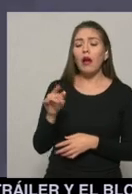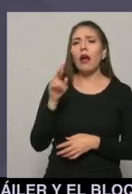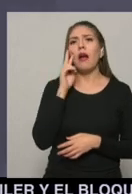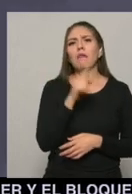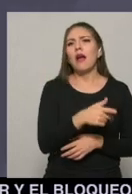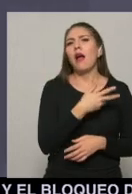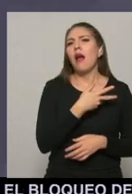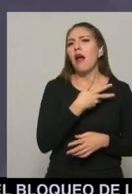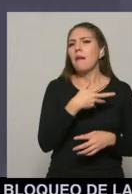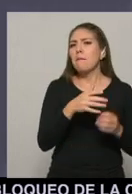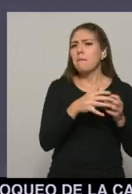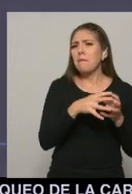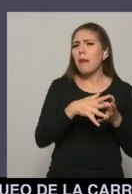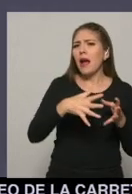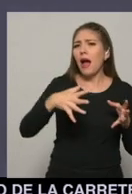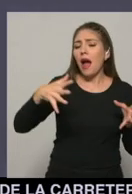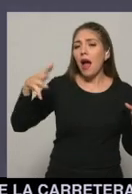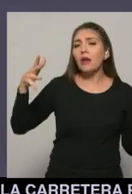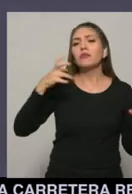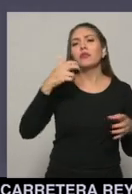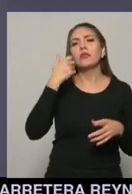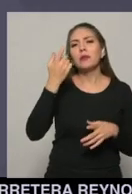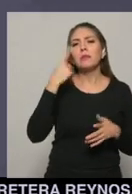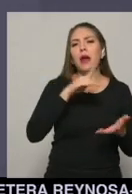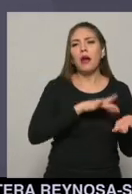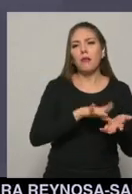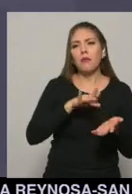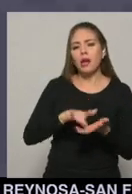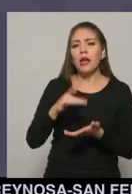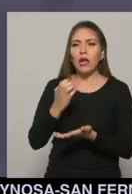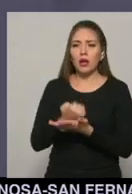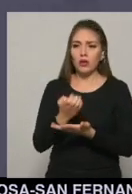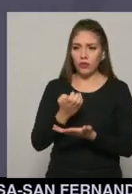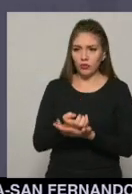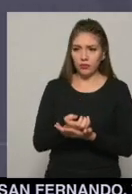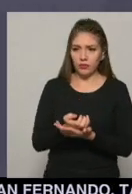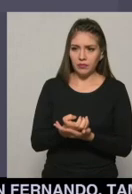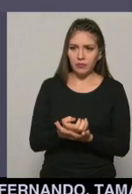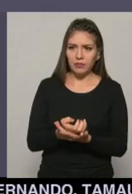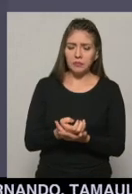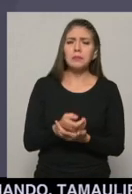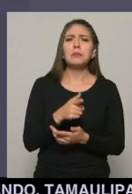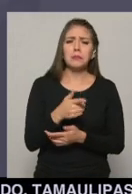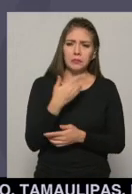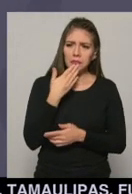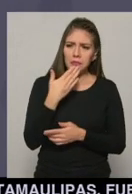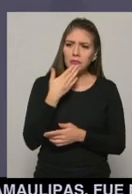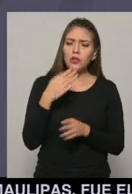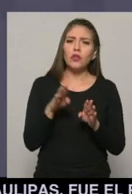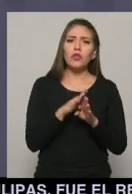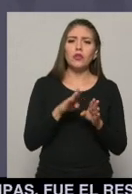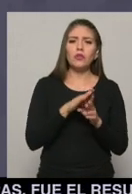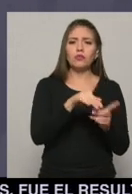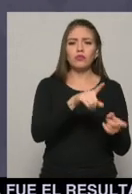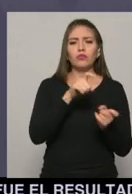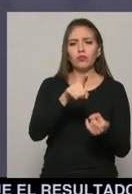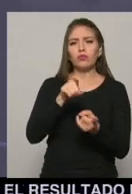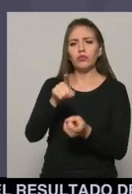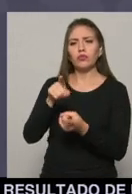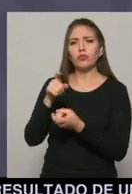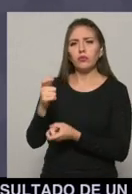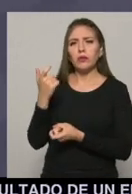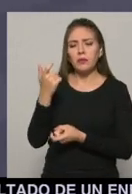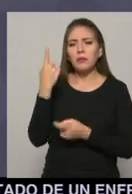que quieren que participen a la economía. Esa es una buena noticia, es decir, aumentar la base de recaudación y que exista esta neutralidad